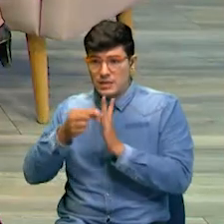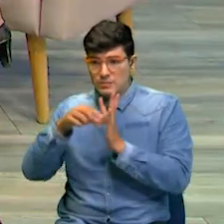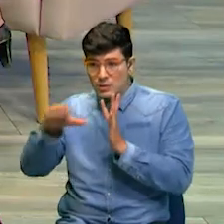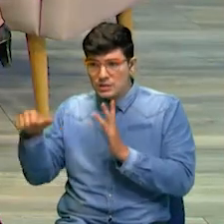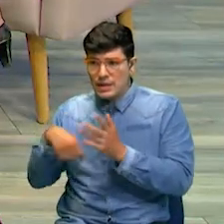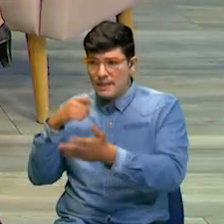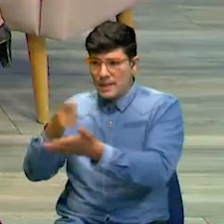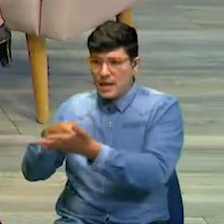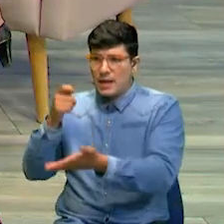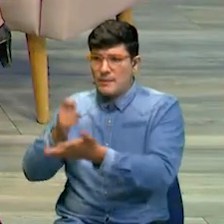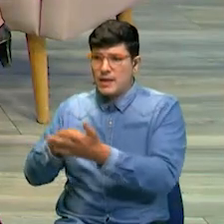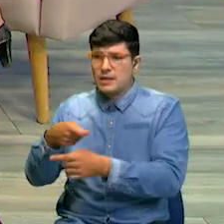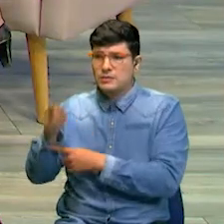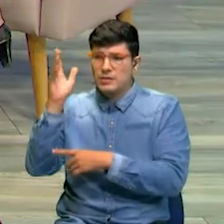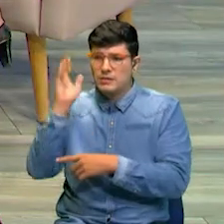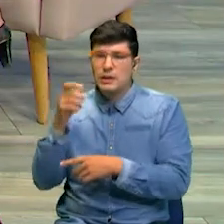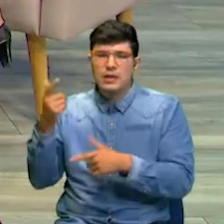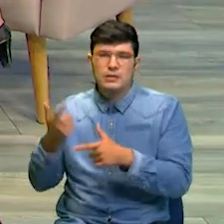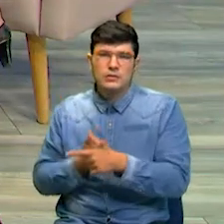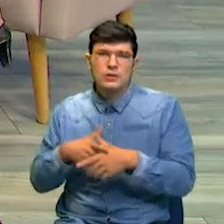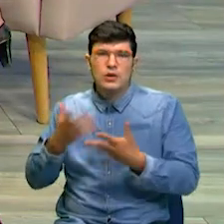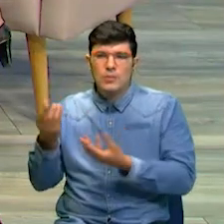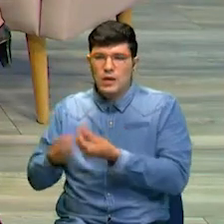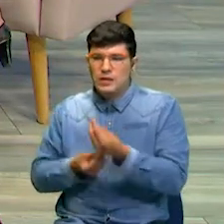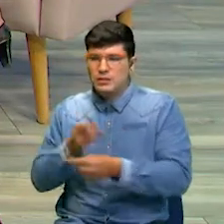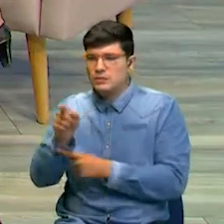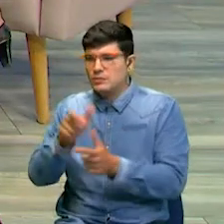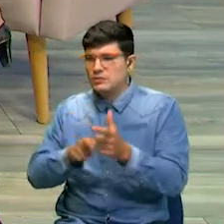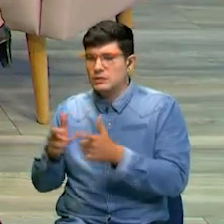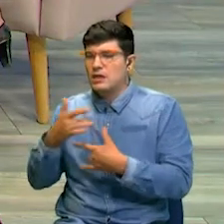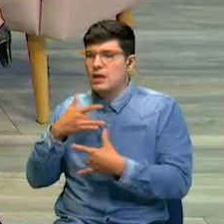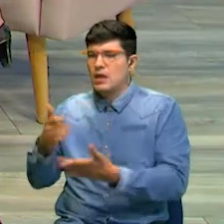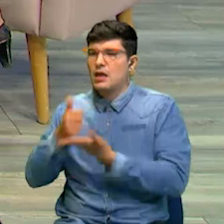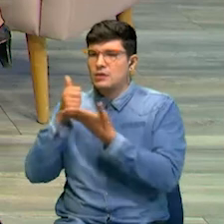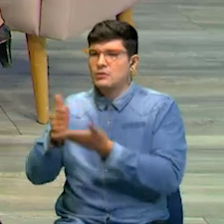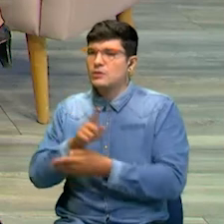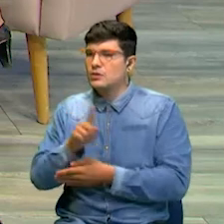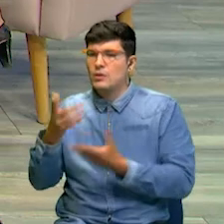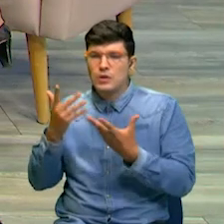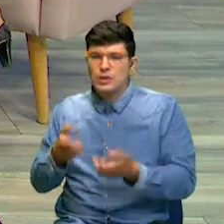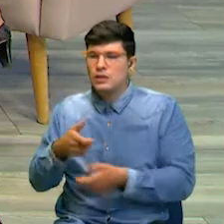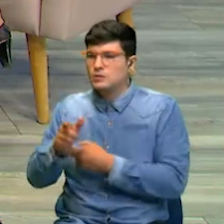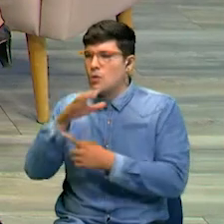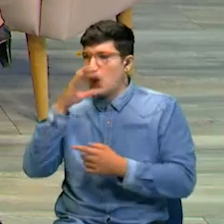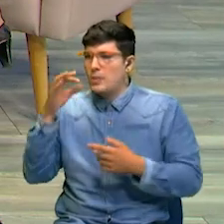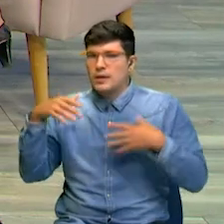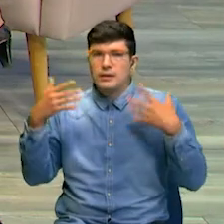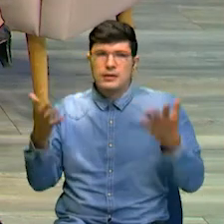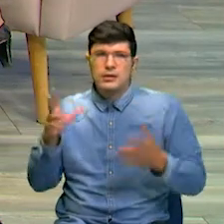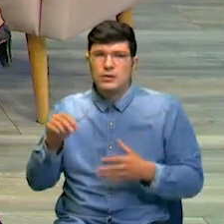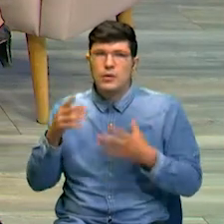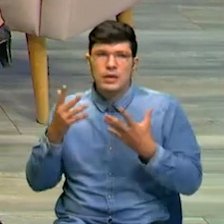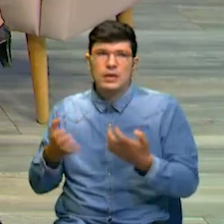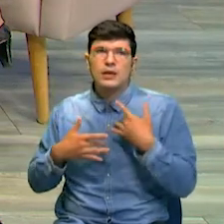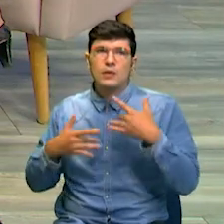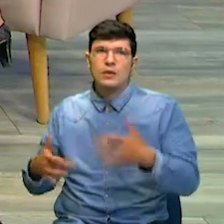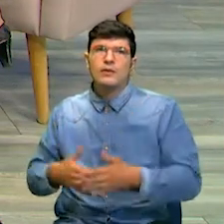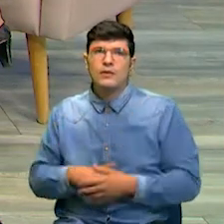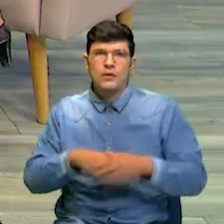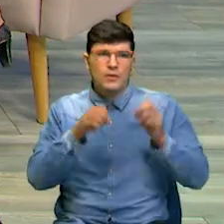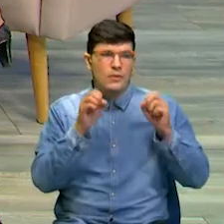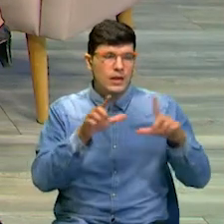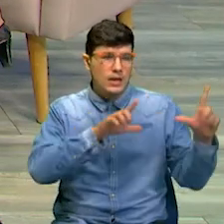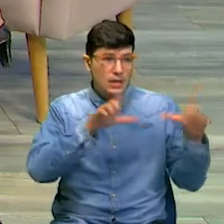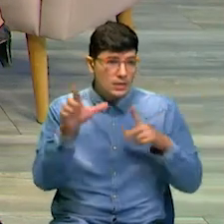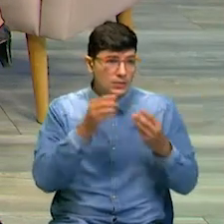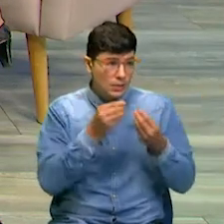pensión. Entonces, ¿qué hay que hacer para que ellos colaboren o ayuden? Porque no quieren, si los hombres... No quieren colaborar. Bueno, don Alfredo,